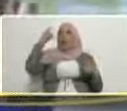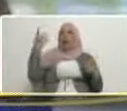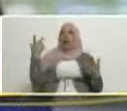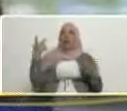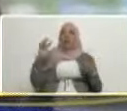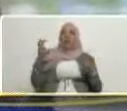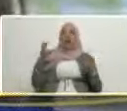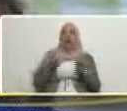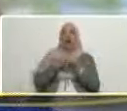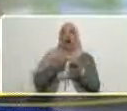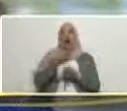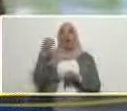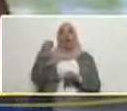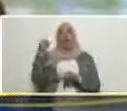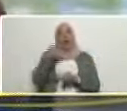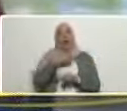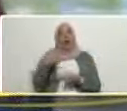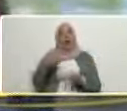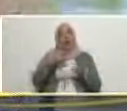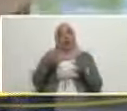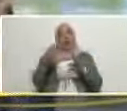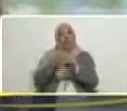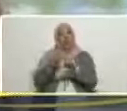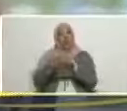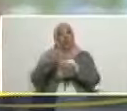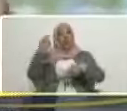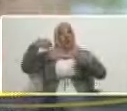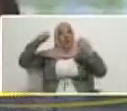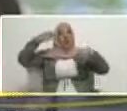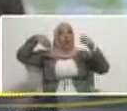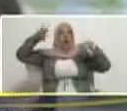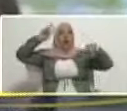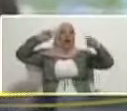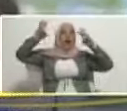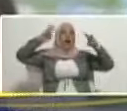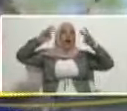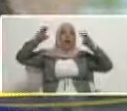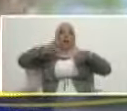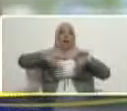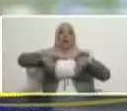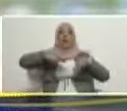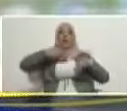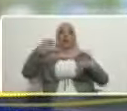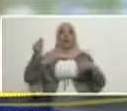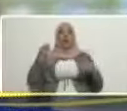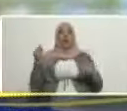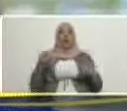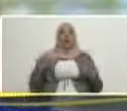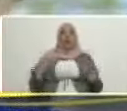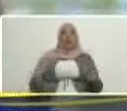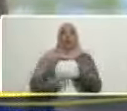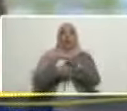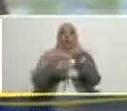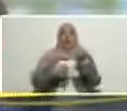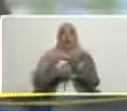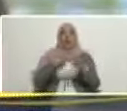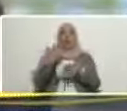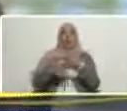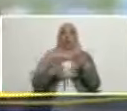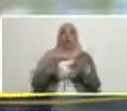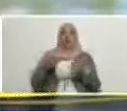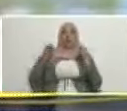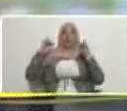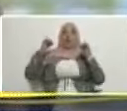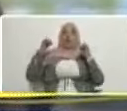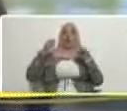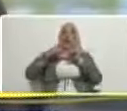que la juventud que quiere organizar su rumba, ahora la puede organizar y la Misión Venezuela Joven la puede apoyar para que organice su rumba